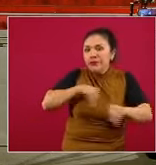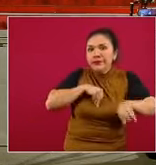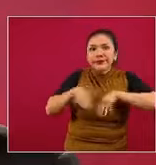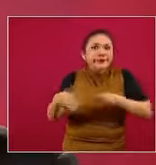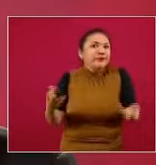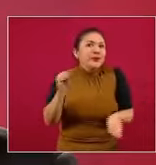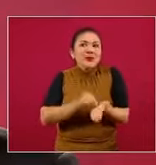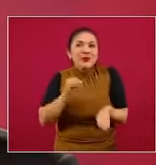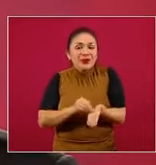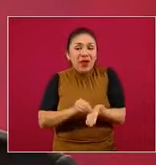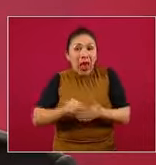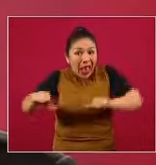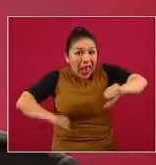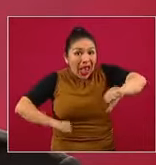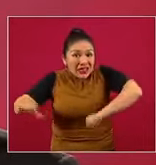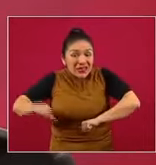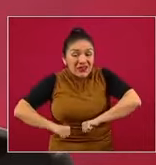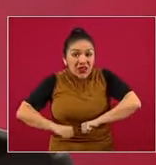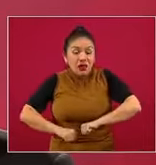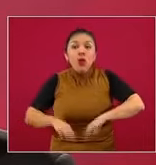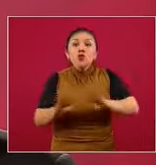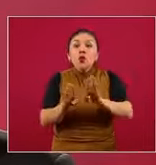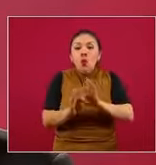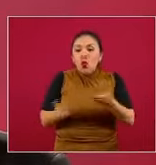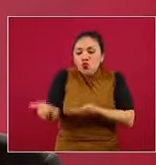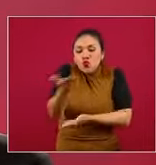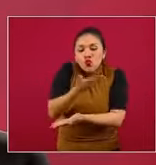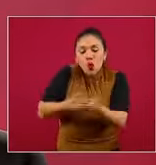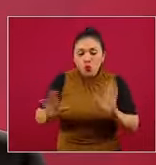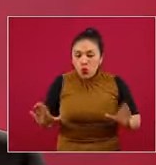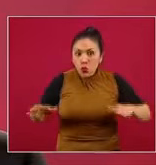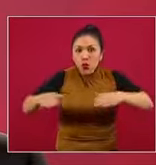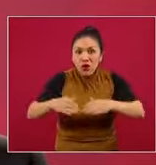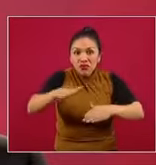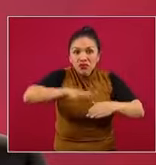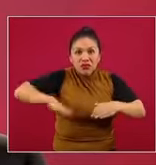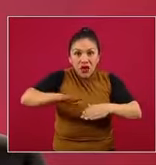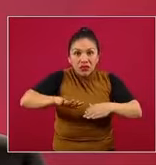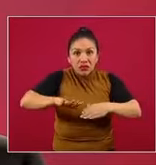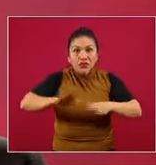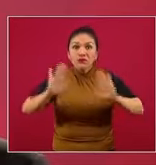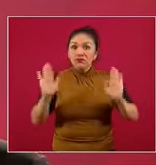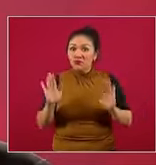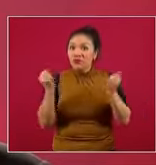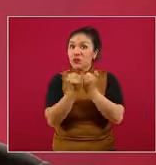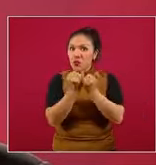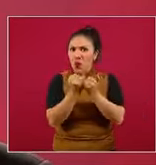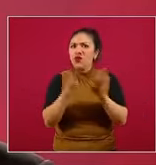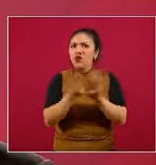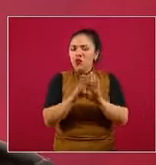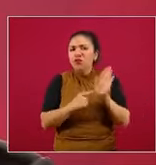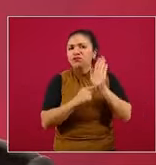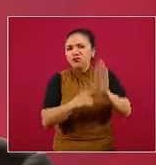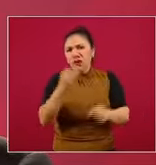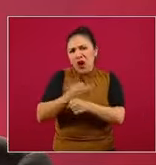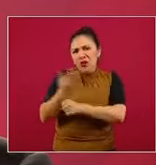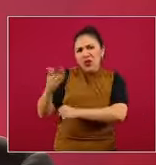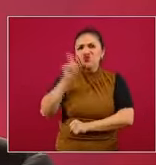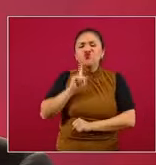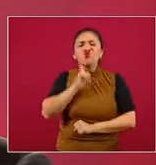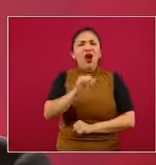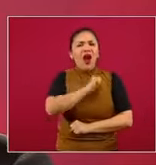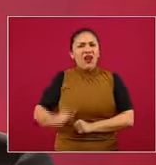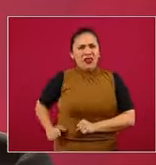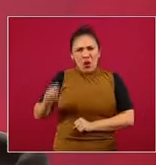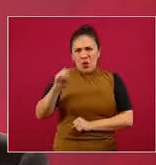personas. Las acciones de comunidad, y me parece que la presentación de la alcaldesa Ortiz